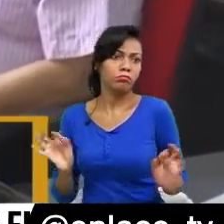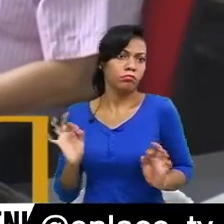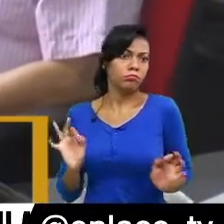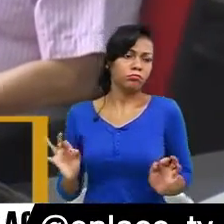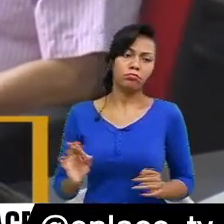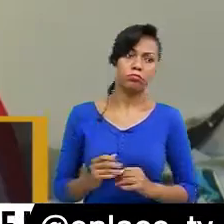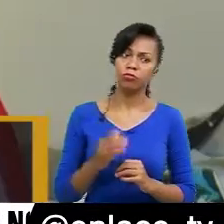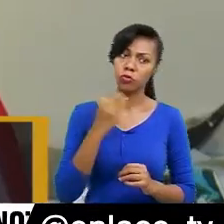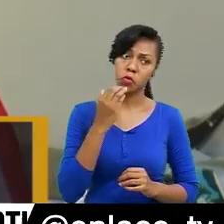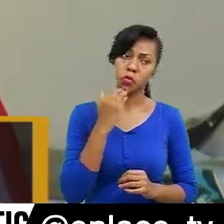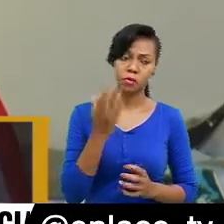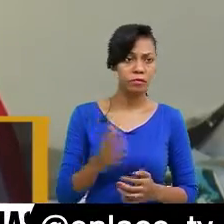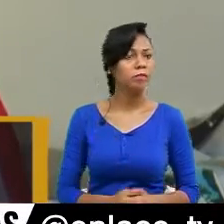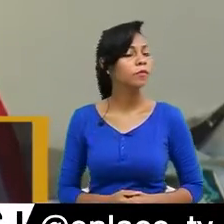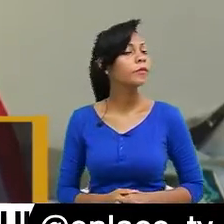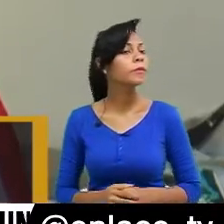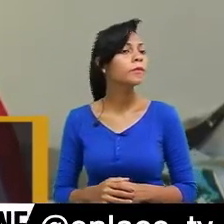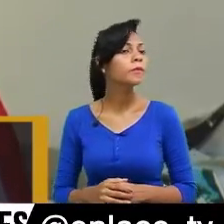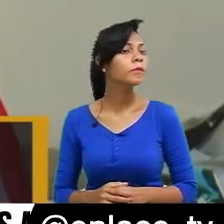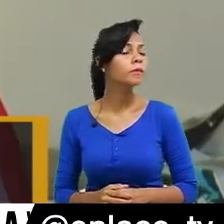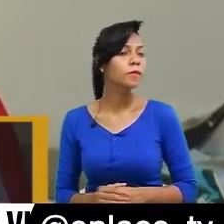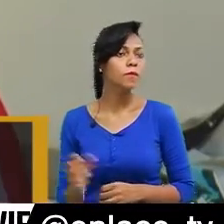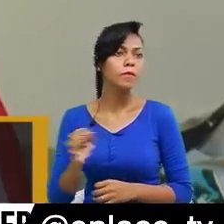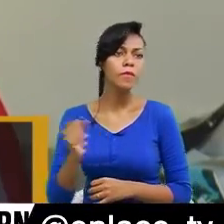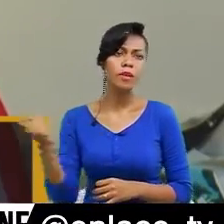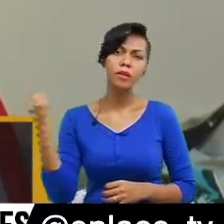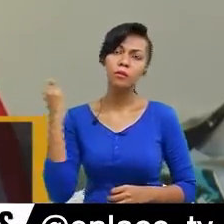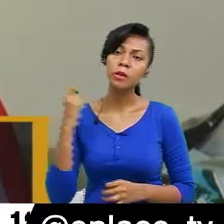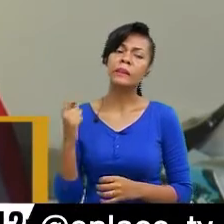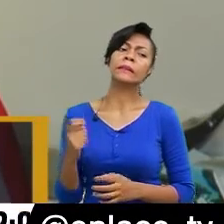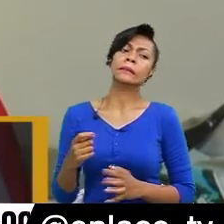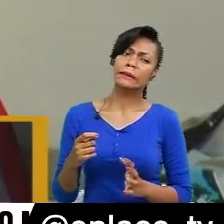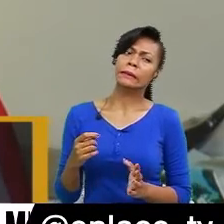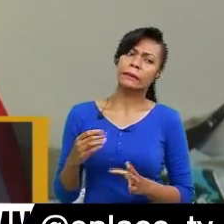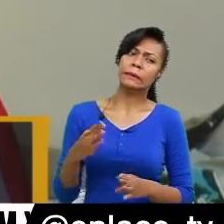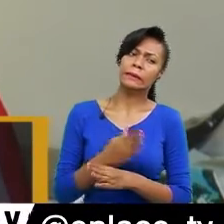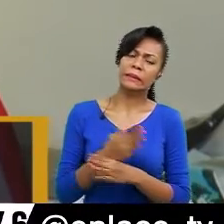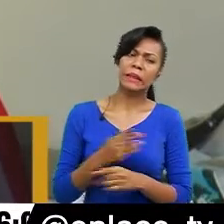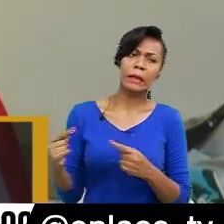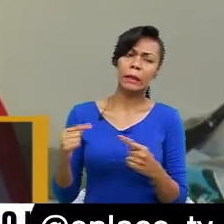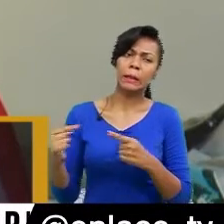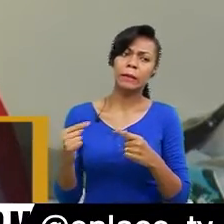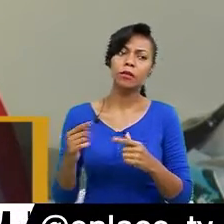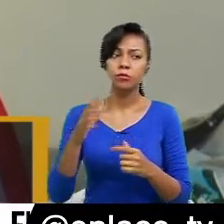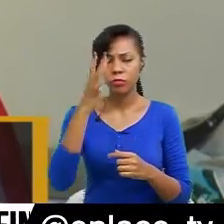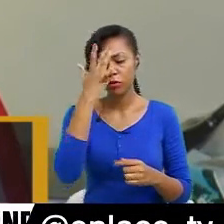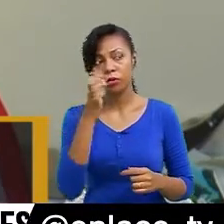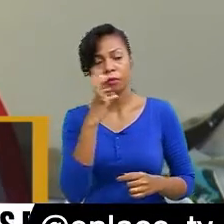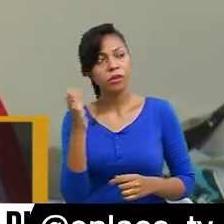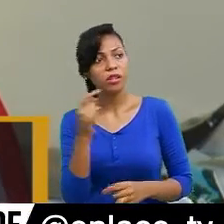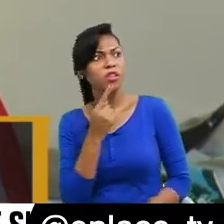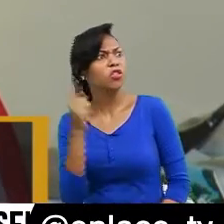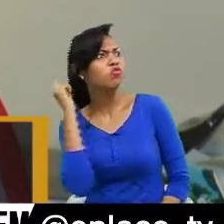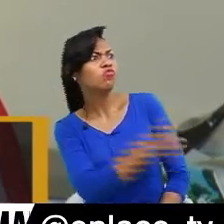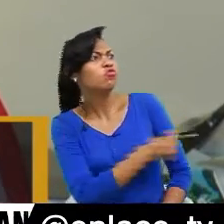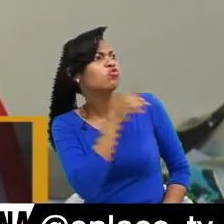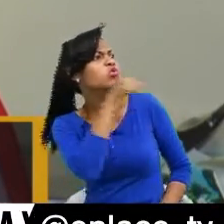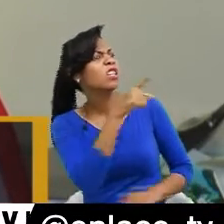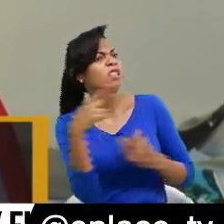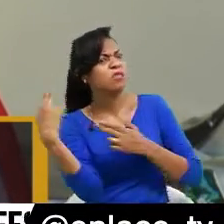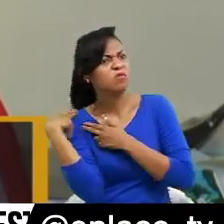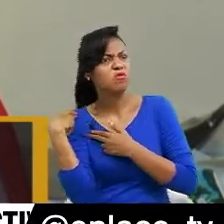estas indicaciones. Sí, incluso tuvimos una discusión muy álgida, porque el señor Hormiga trató de señalarme a mí que yo era el